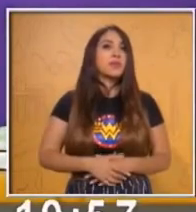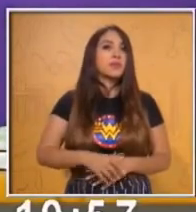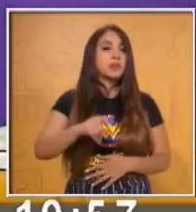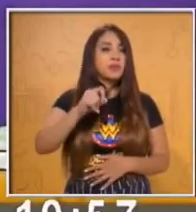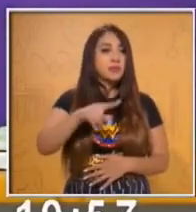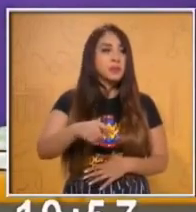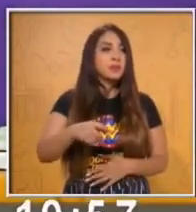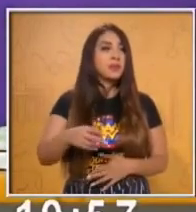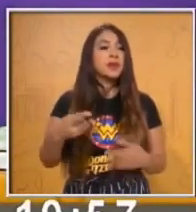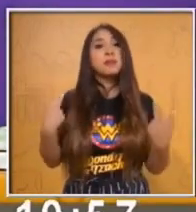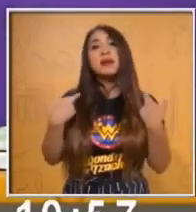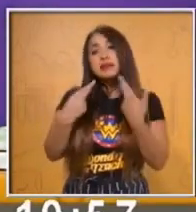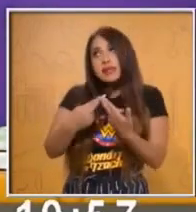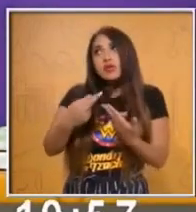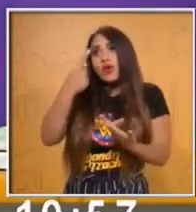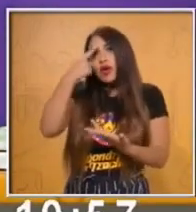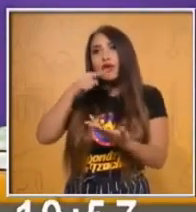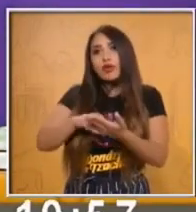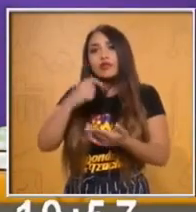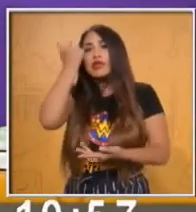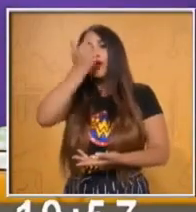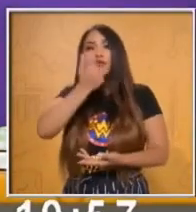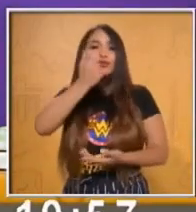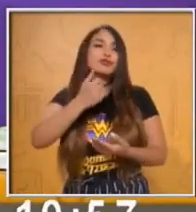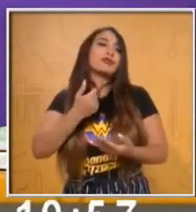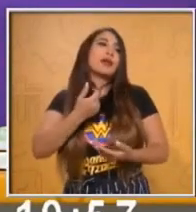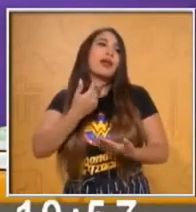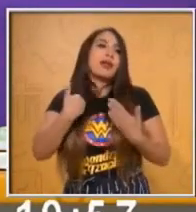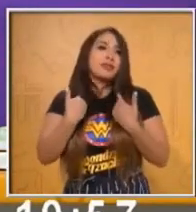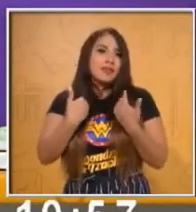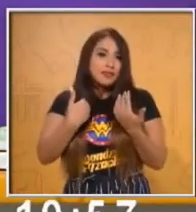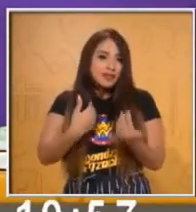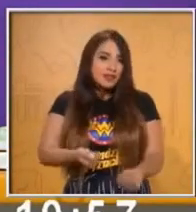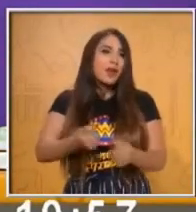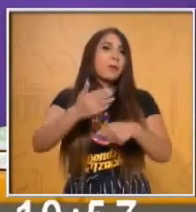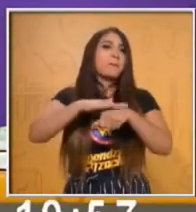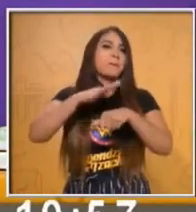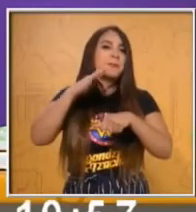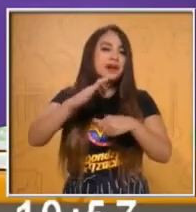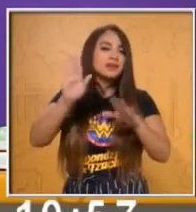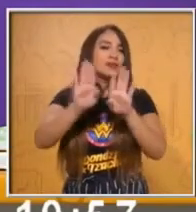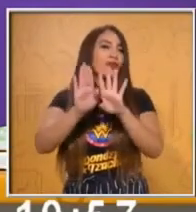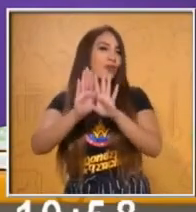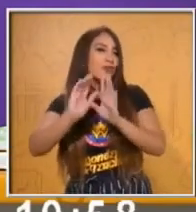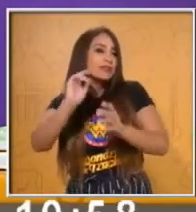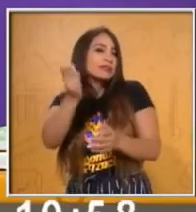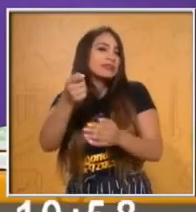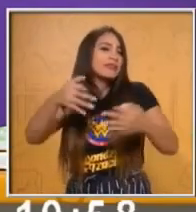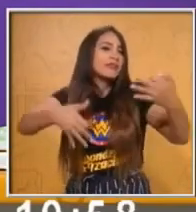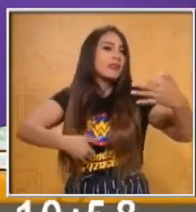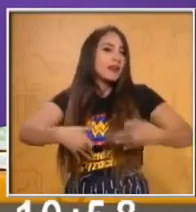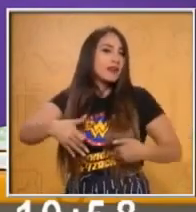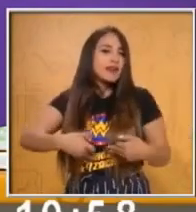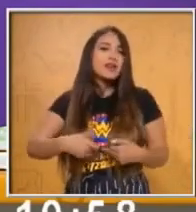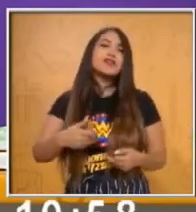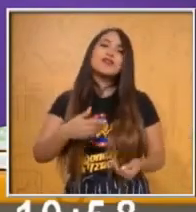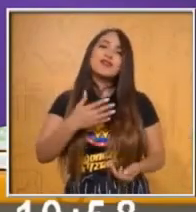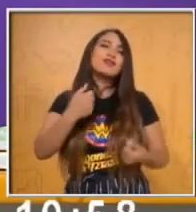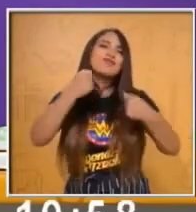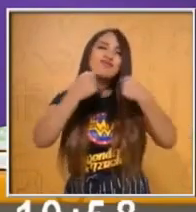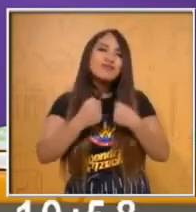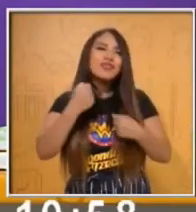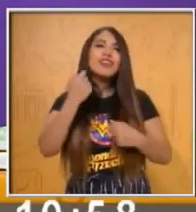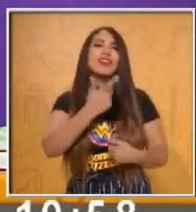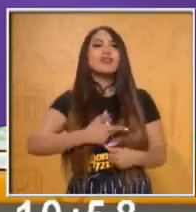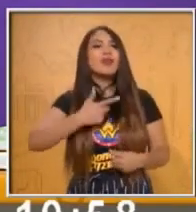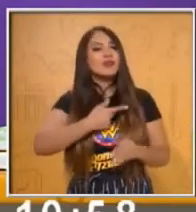a poder comprender un poquito más cómo es una obra de teatro y yo te aseguro que les va a gustar